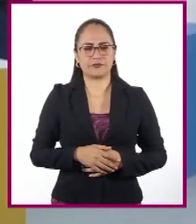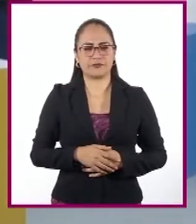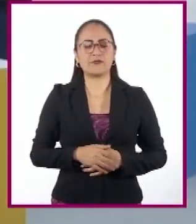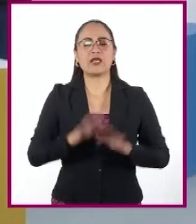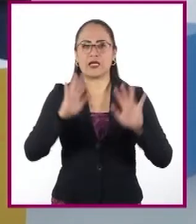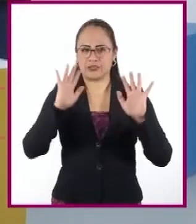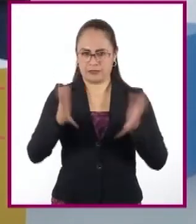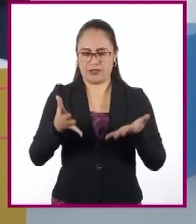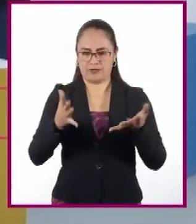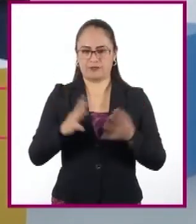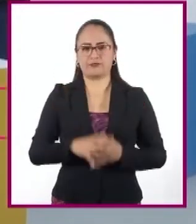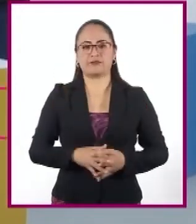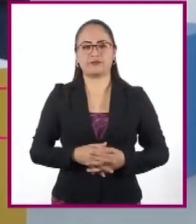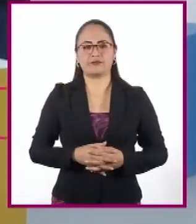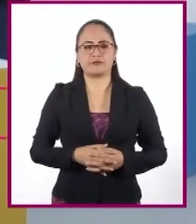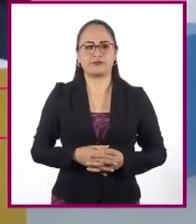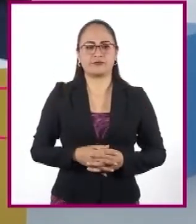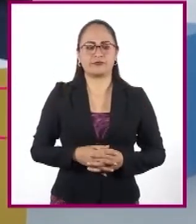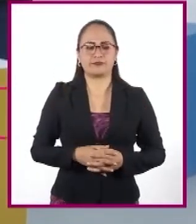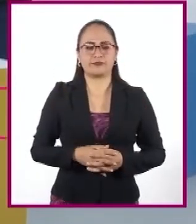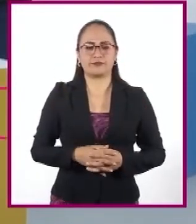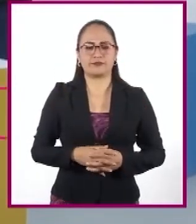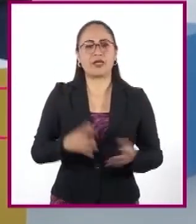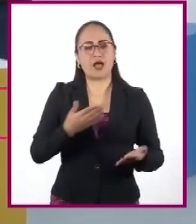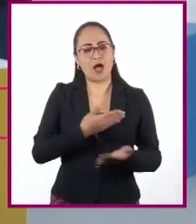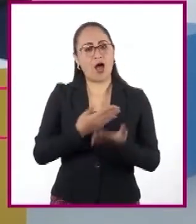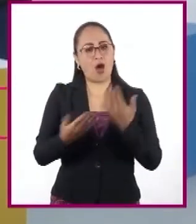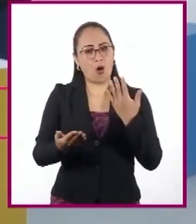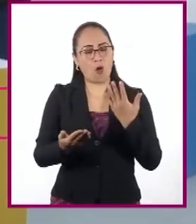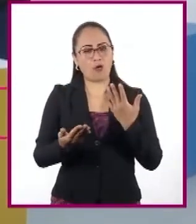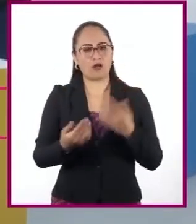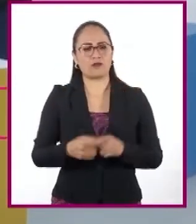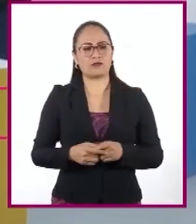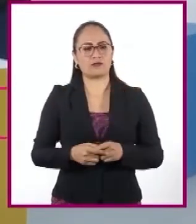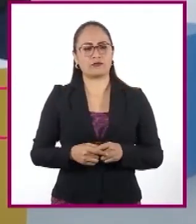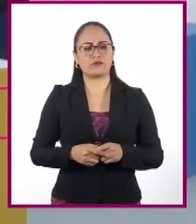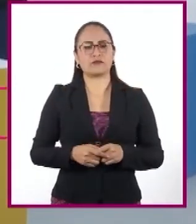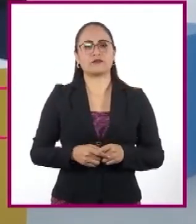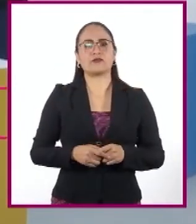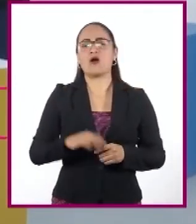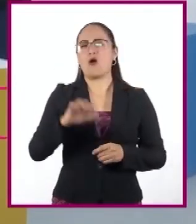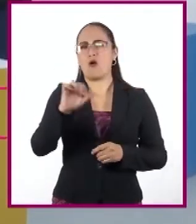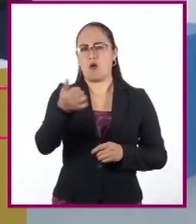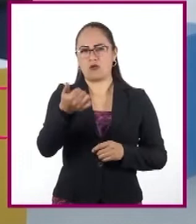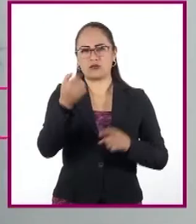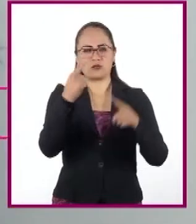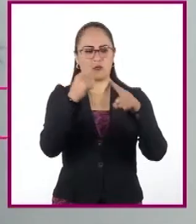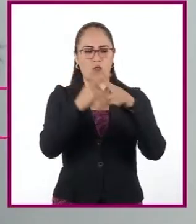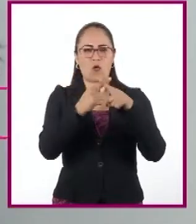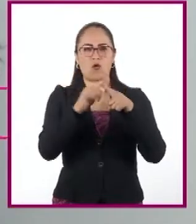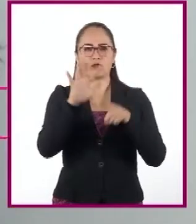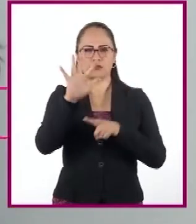Ya lo hice. Ahora multiplica por 5 ese resultado.